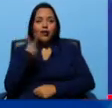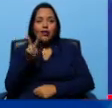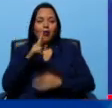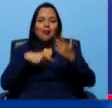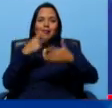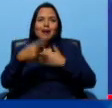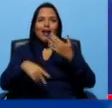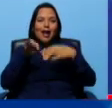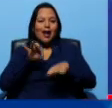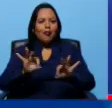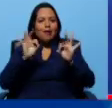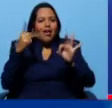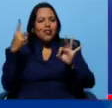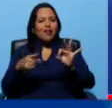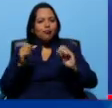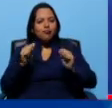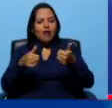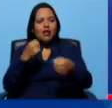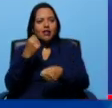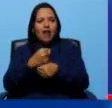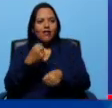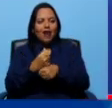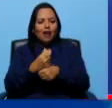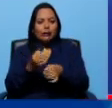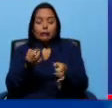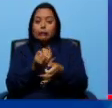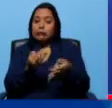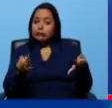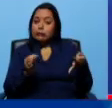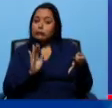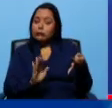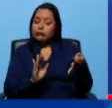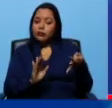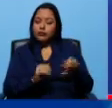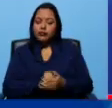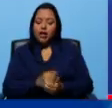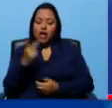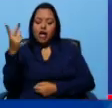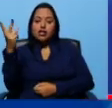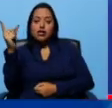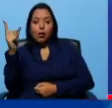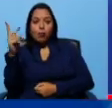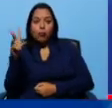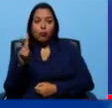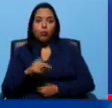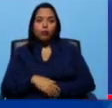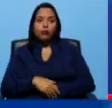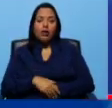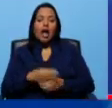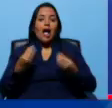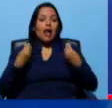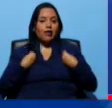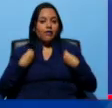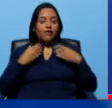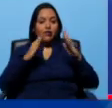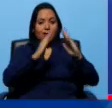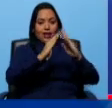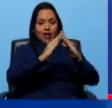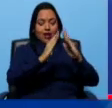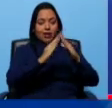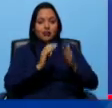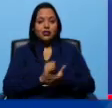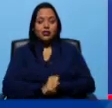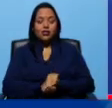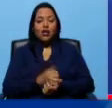plan especial que debe funcionar al pelo. En segundo lugar, la vivienda. Nos